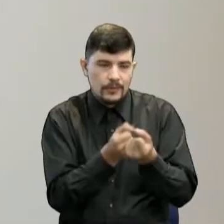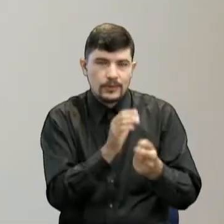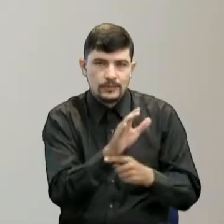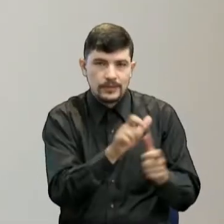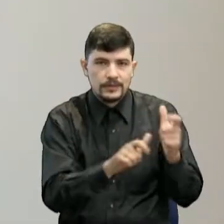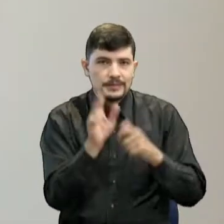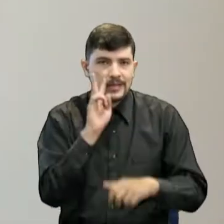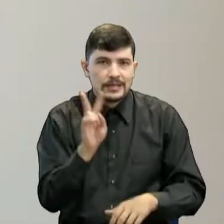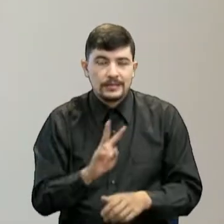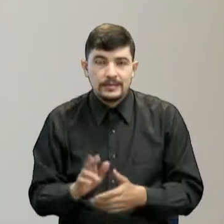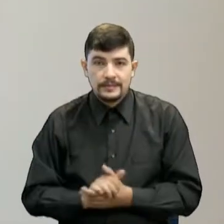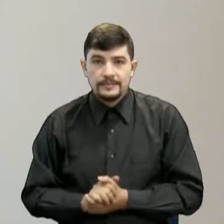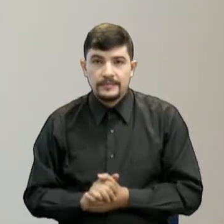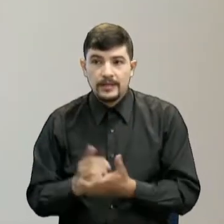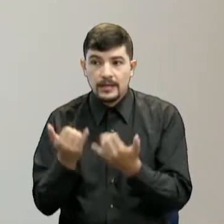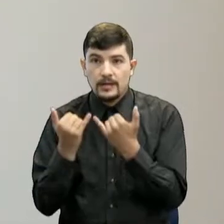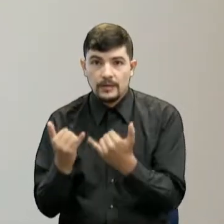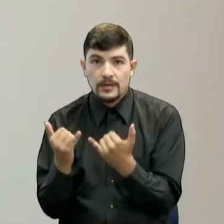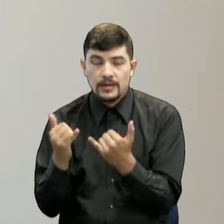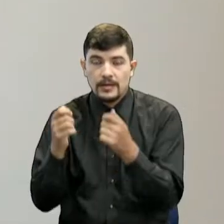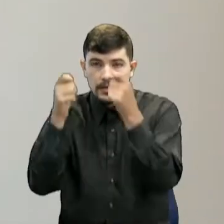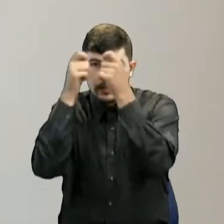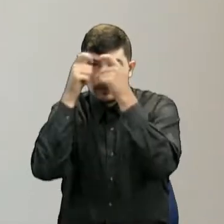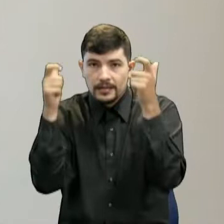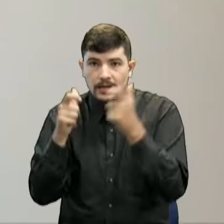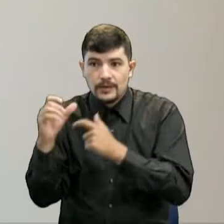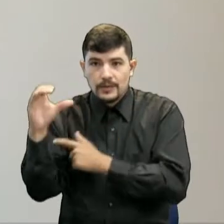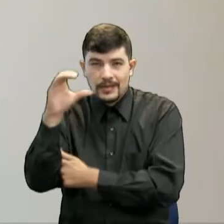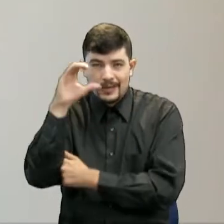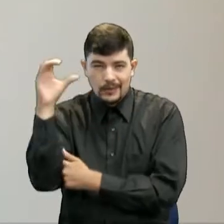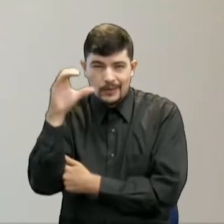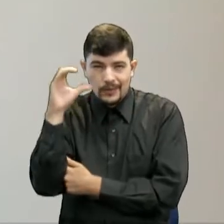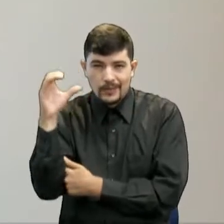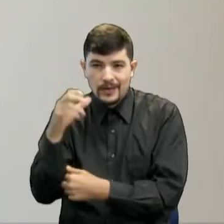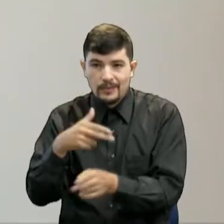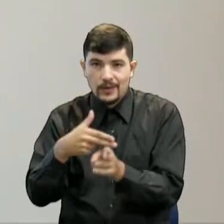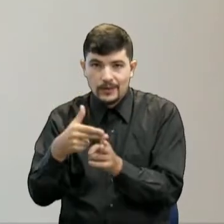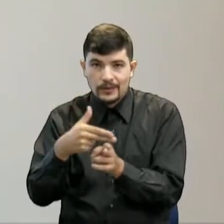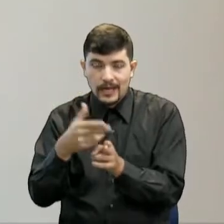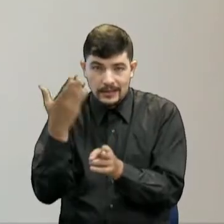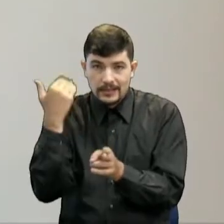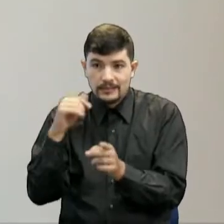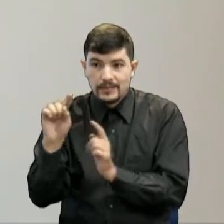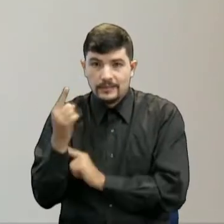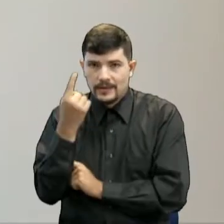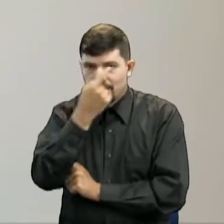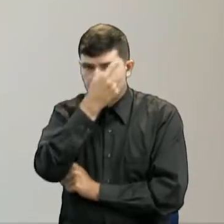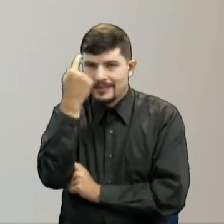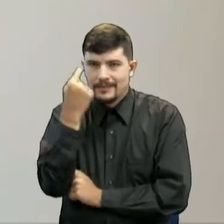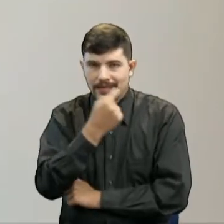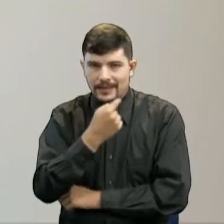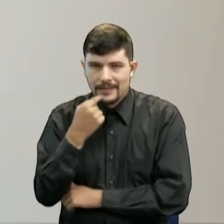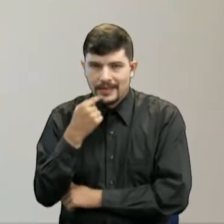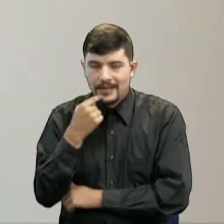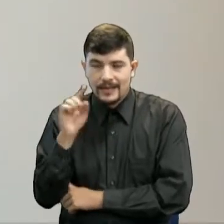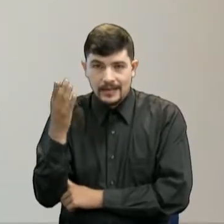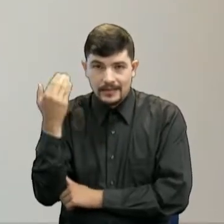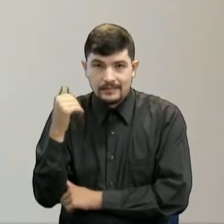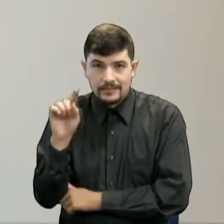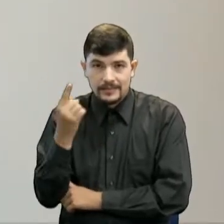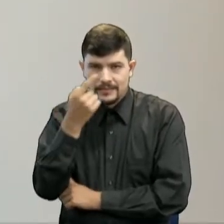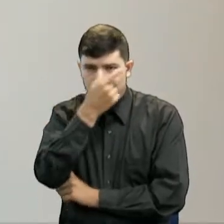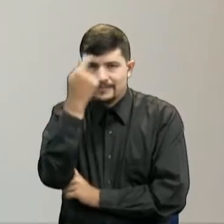de recomendación del estado colombiano el primero de septiembre empezamos a atender a nuestra población migrante y